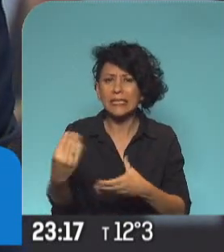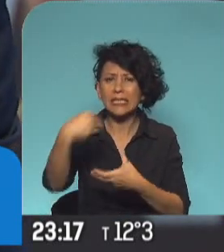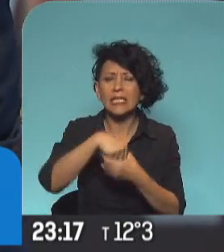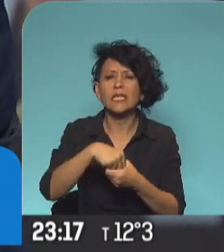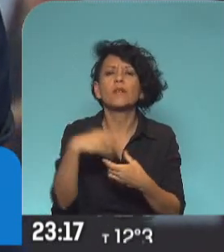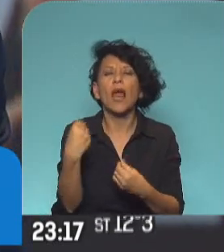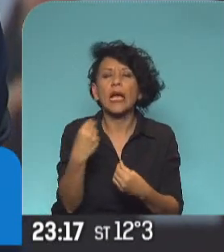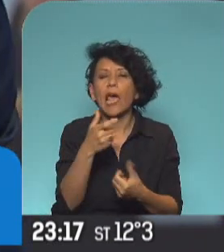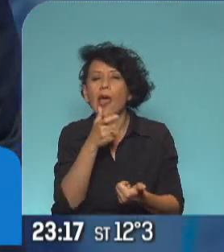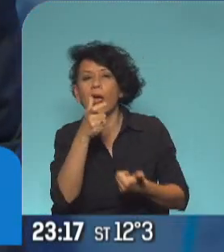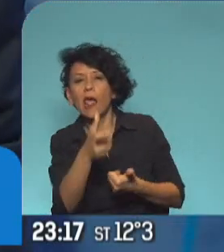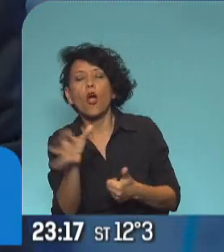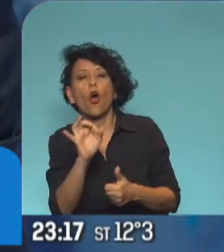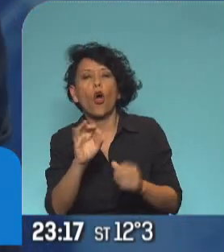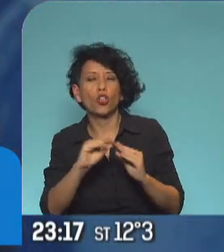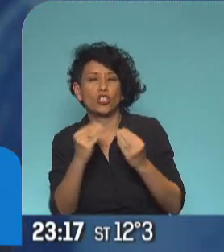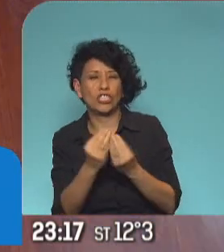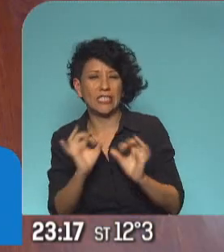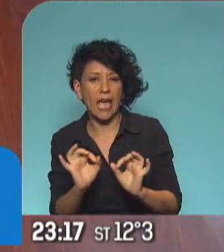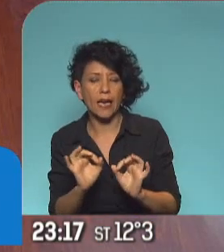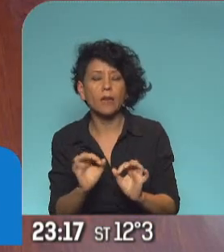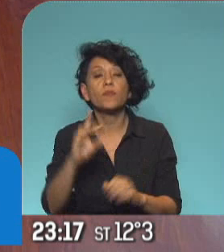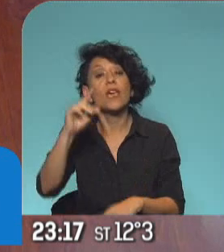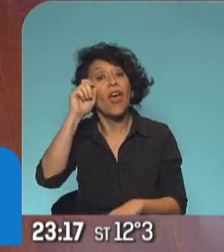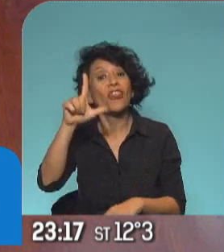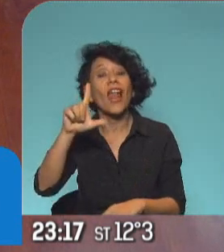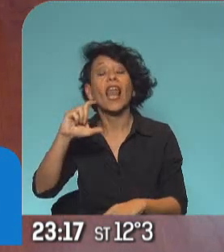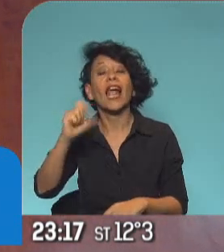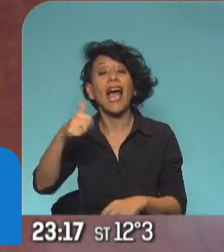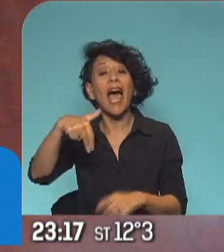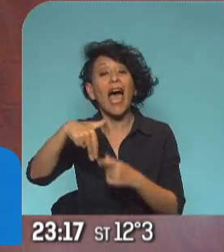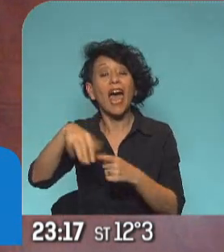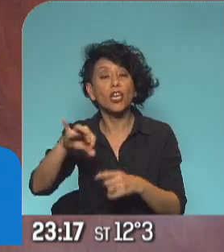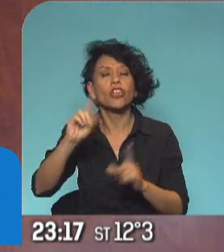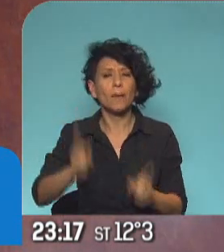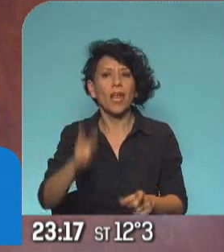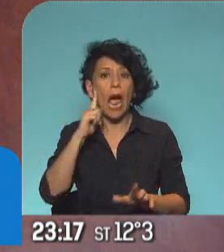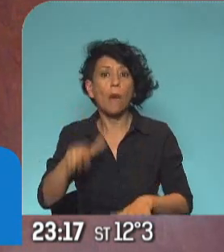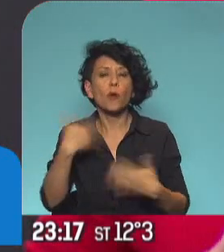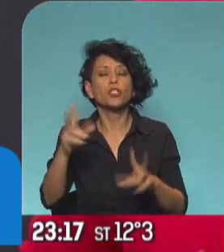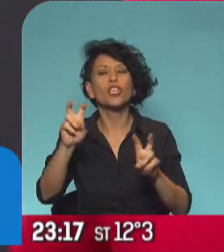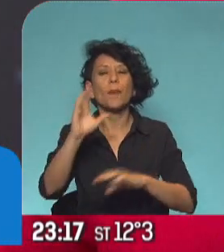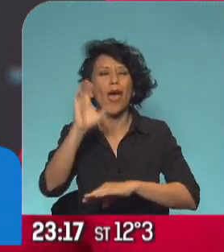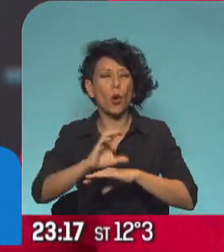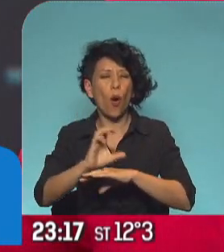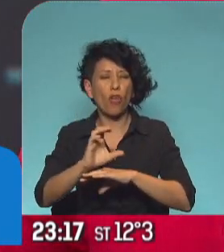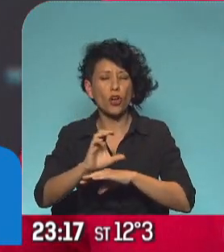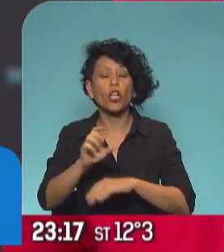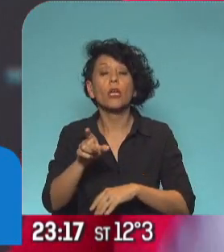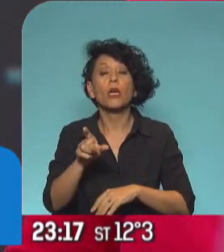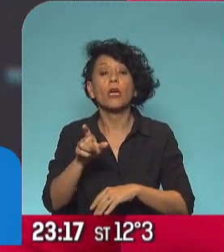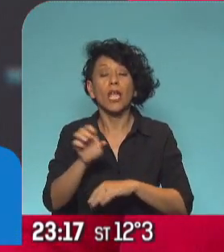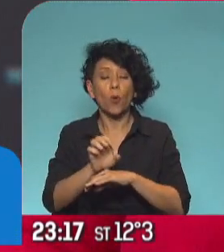la réplica o en el cierre, ¿no? Sí, Del Caño aprovechó lo de Ecuador, que si se quiere hoy es un problema enorme